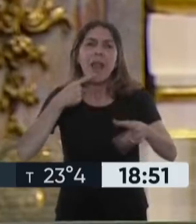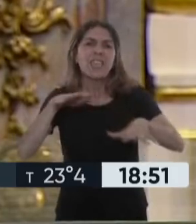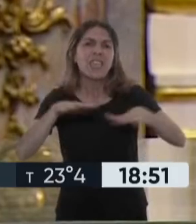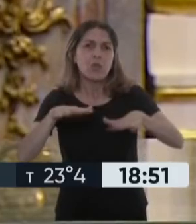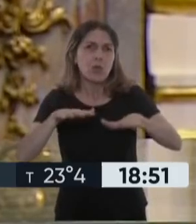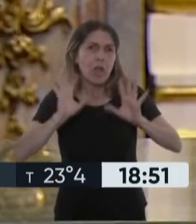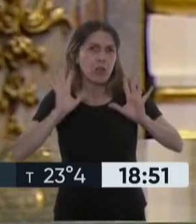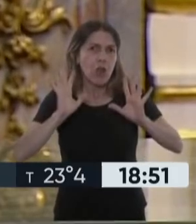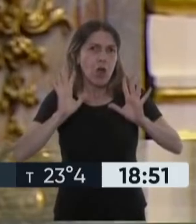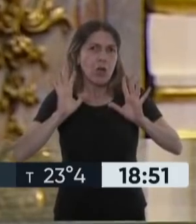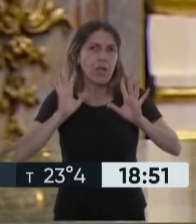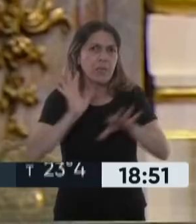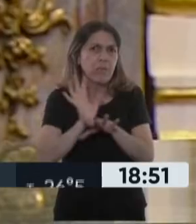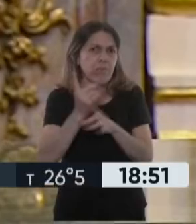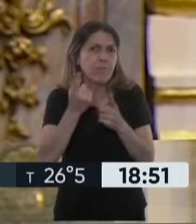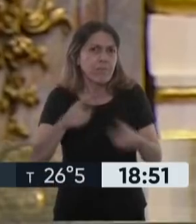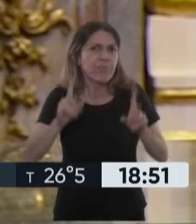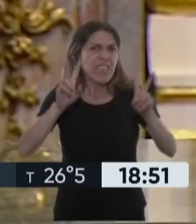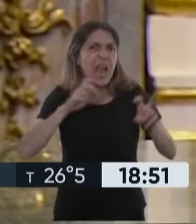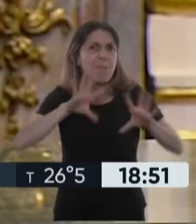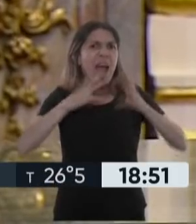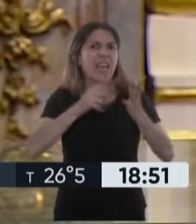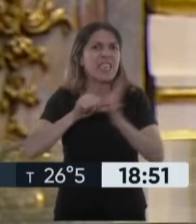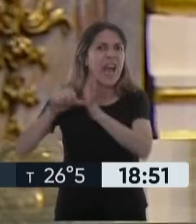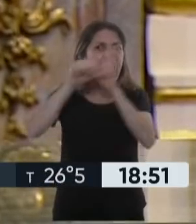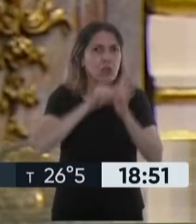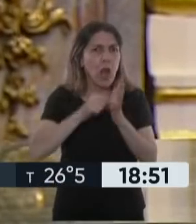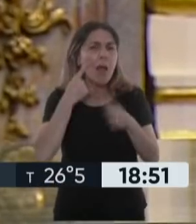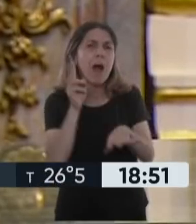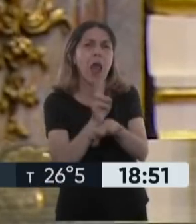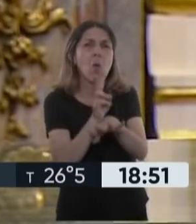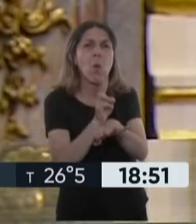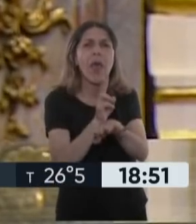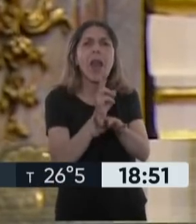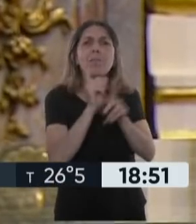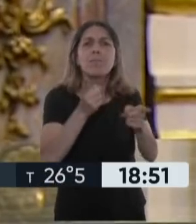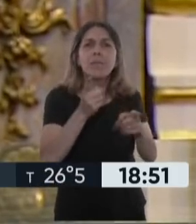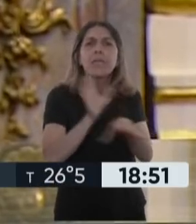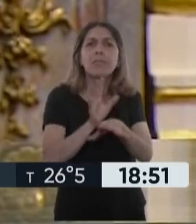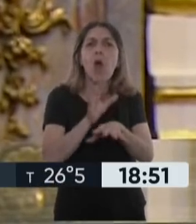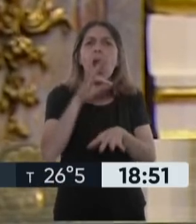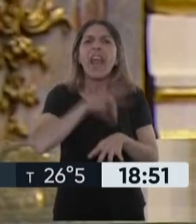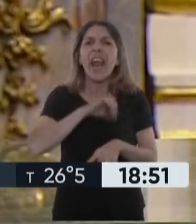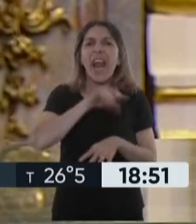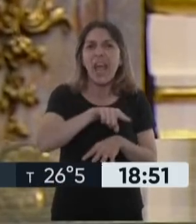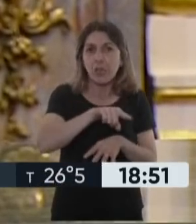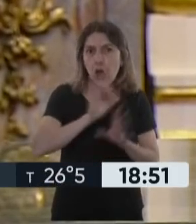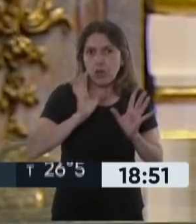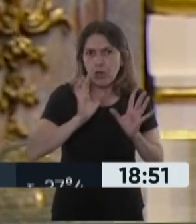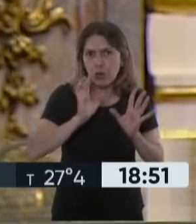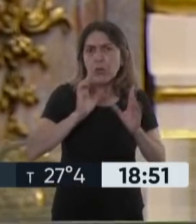sido excepcionales en el contexto internacional, buscan preservar el poder adquisitivo de los ingresos